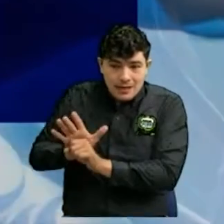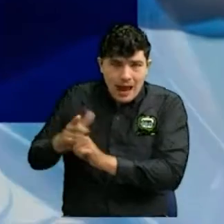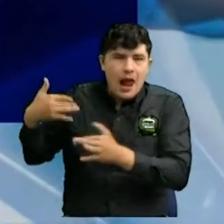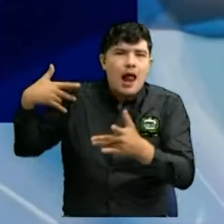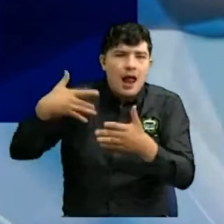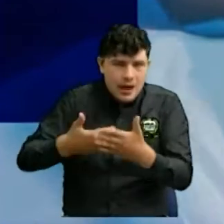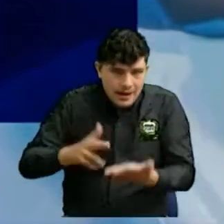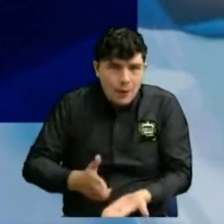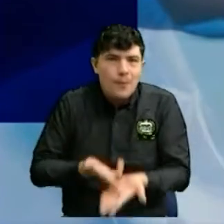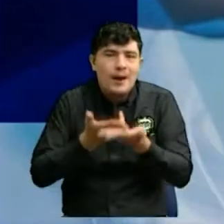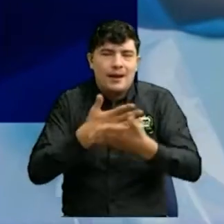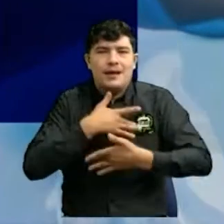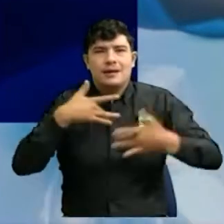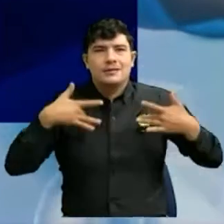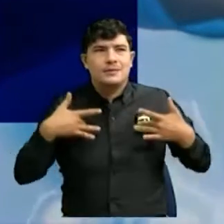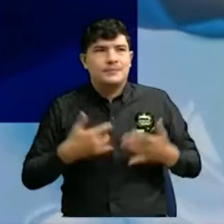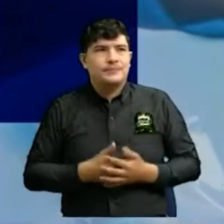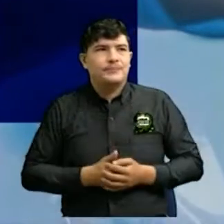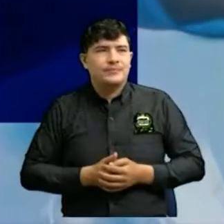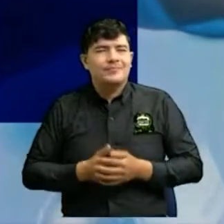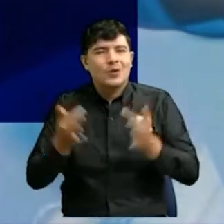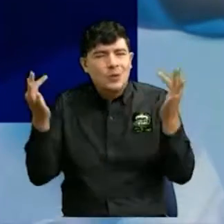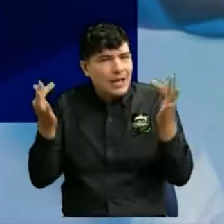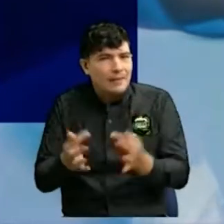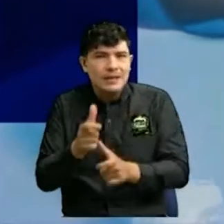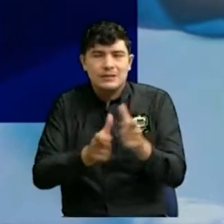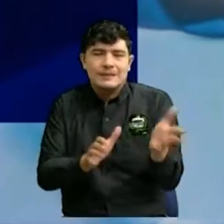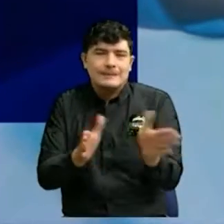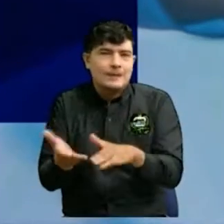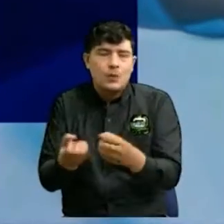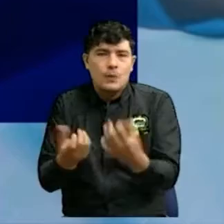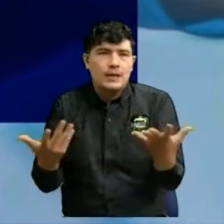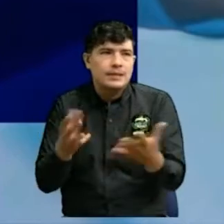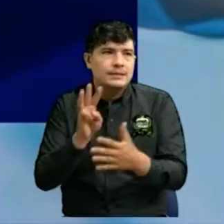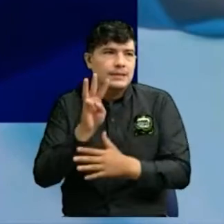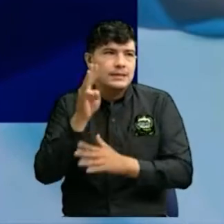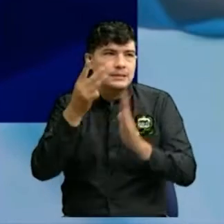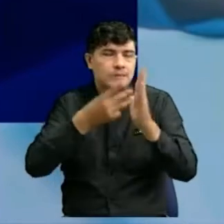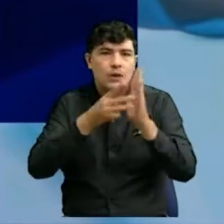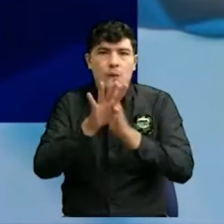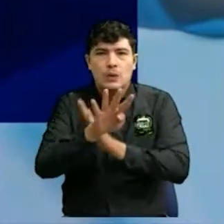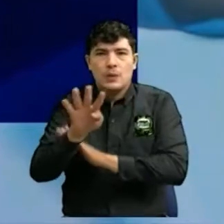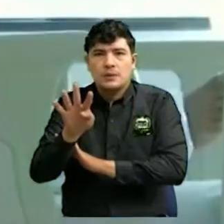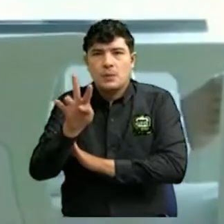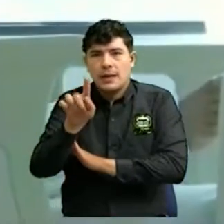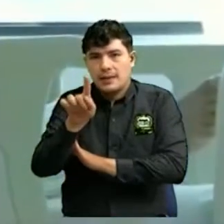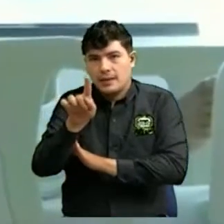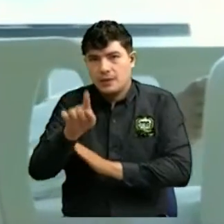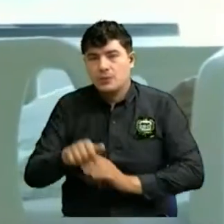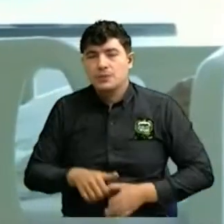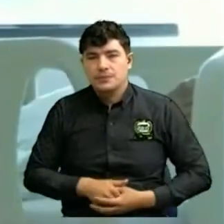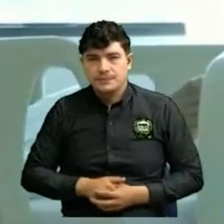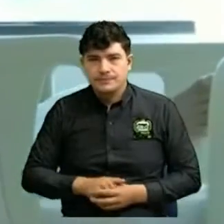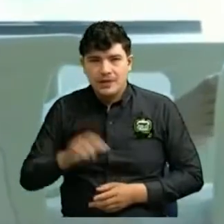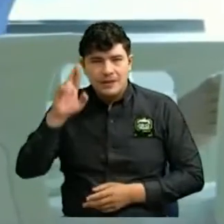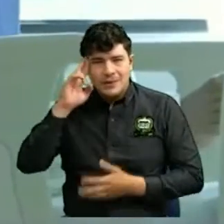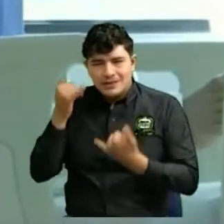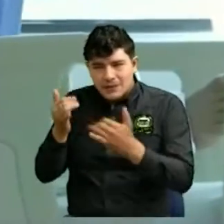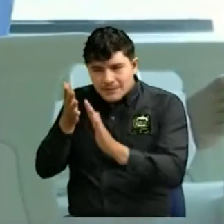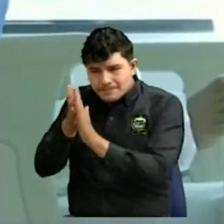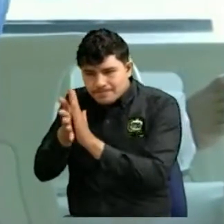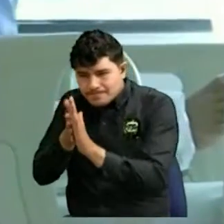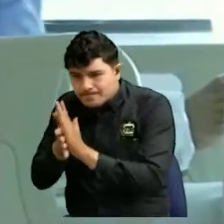de 3 mil 441 fallecidos en todo el departamento ante estos datos se convocó a un puesto de mando unificado